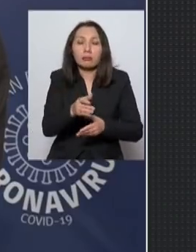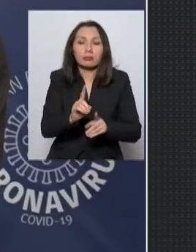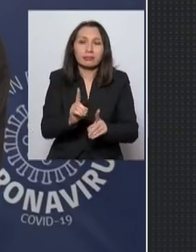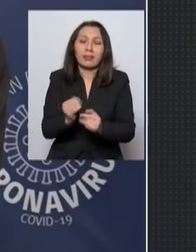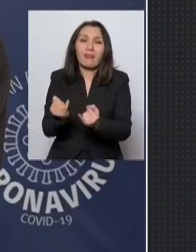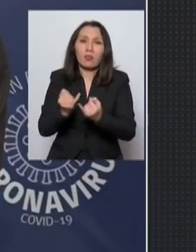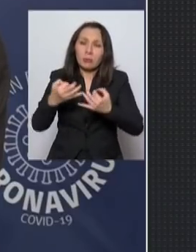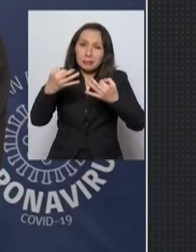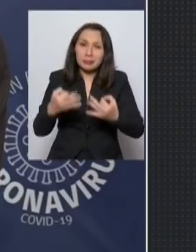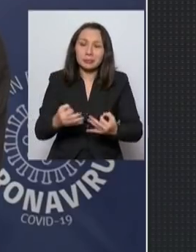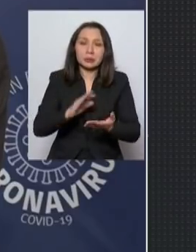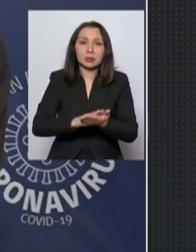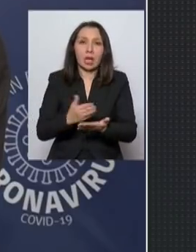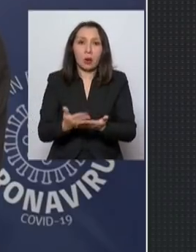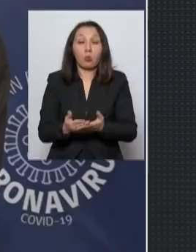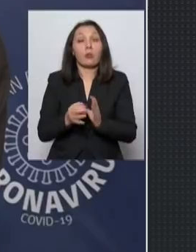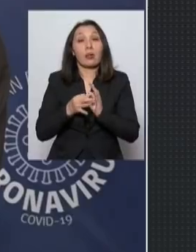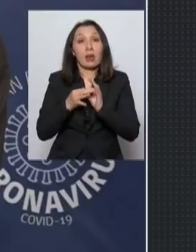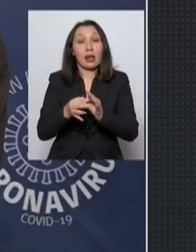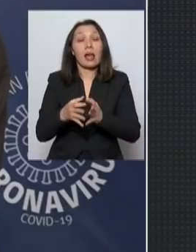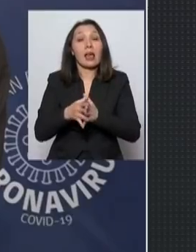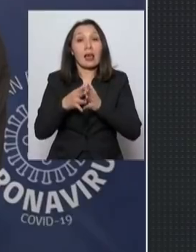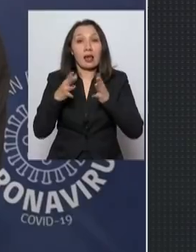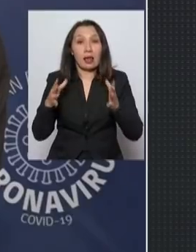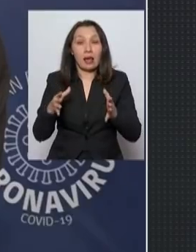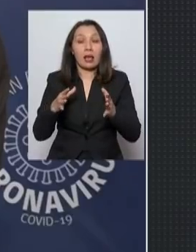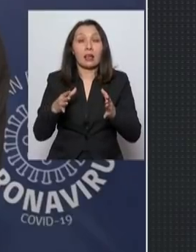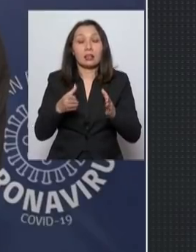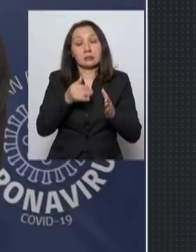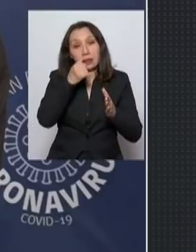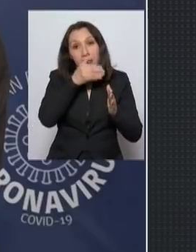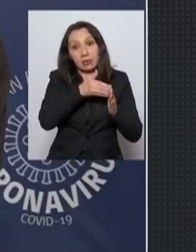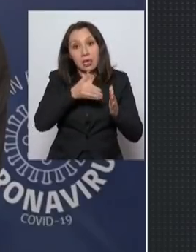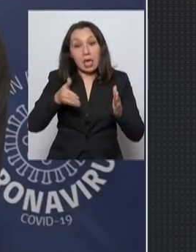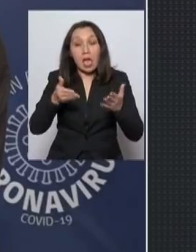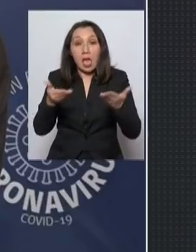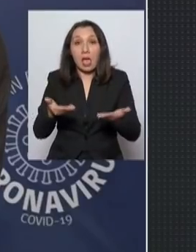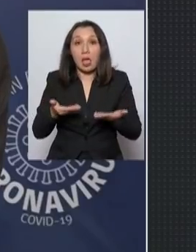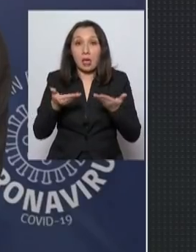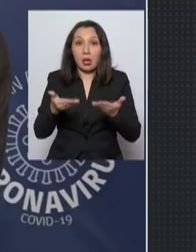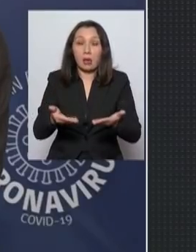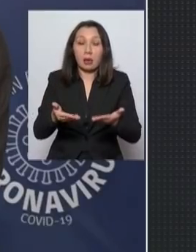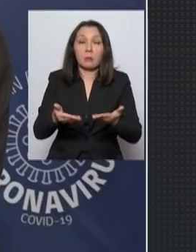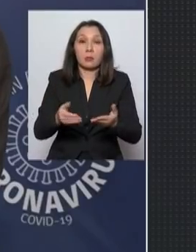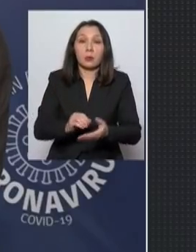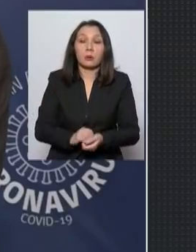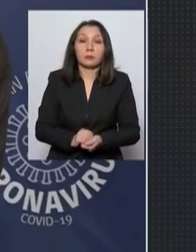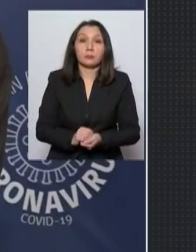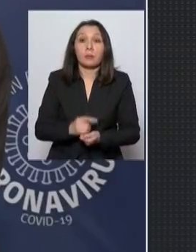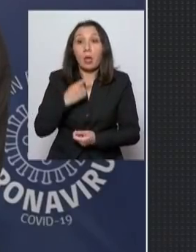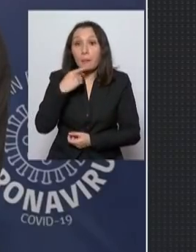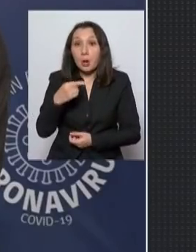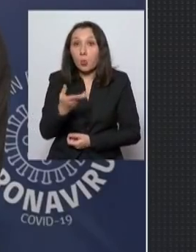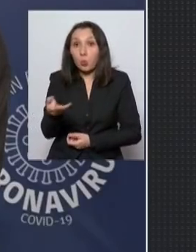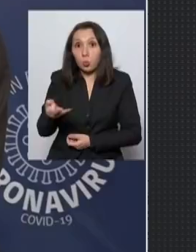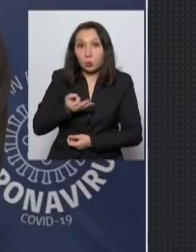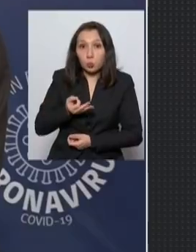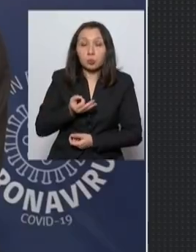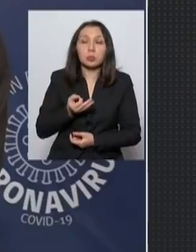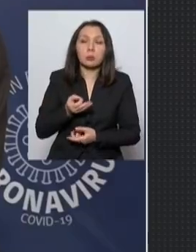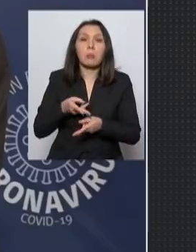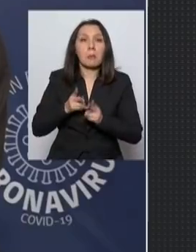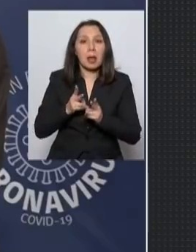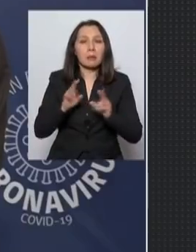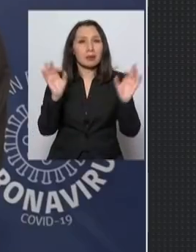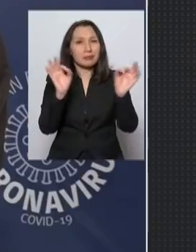los datos en salud. Les agradezco enormemente por estos espacios y estas preguntas que nos han hecho, que nos